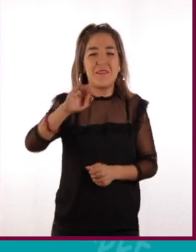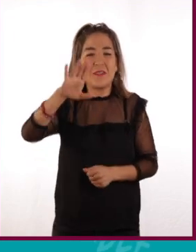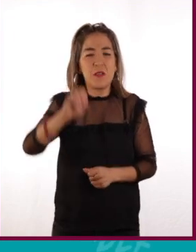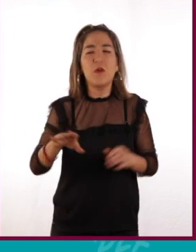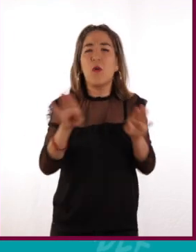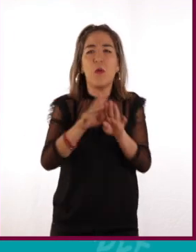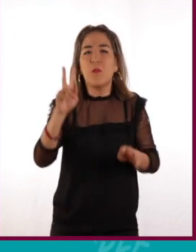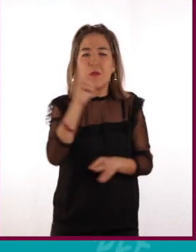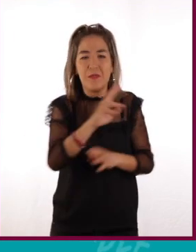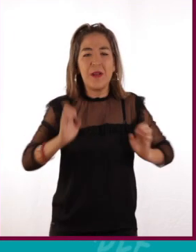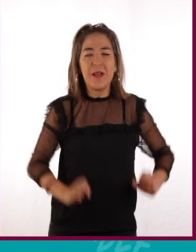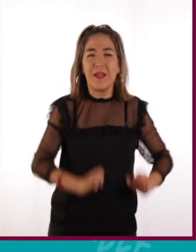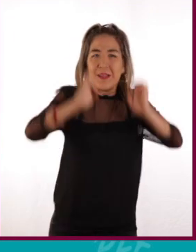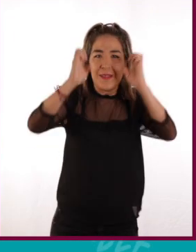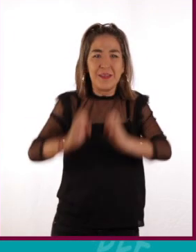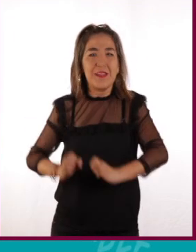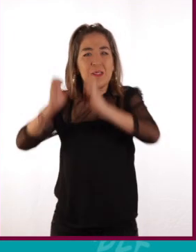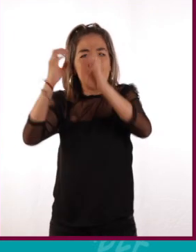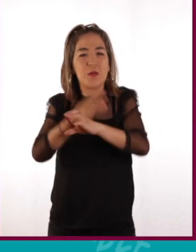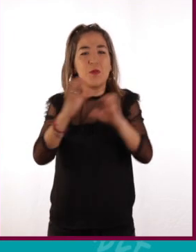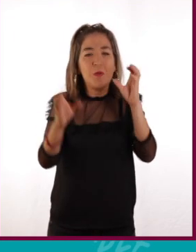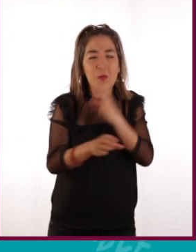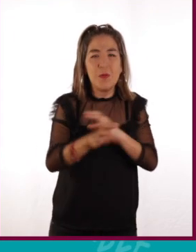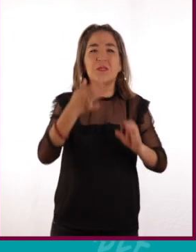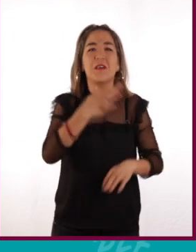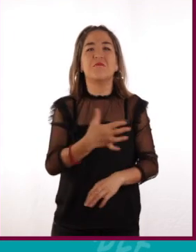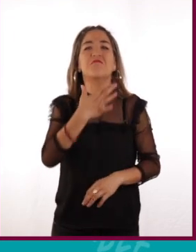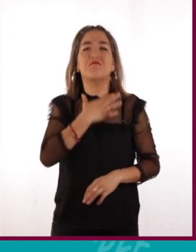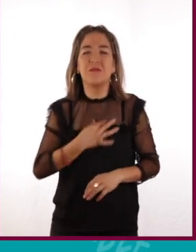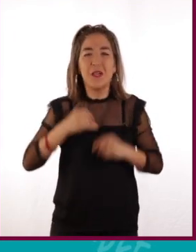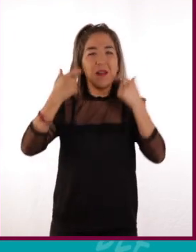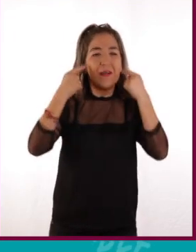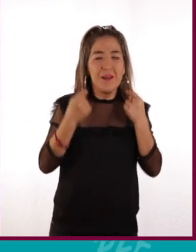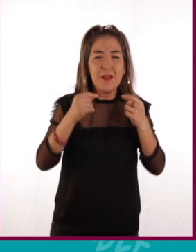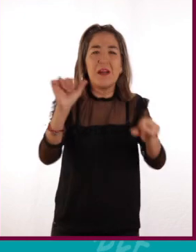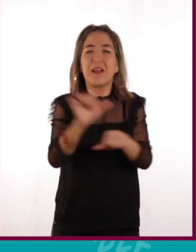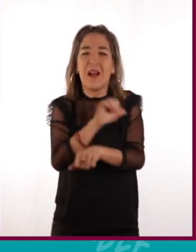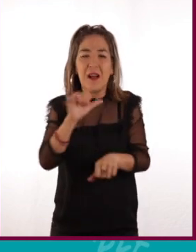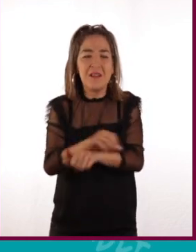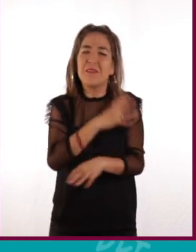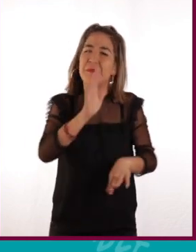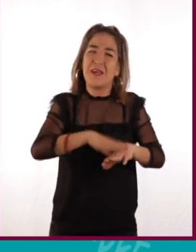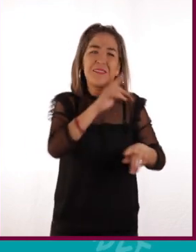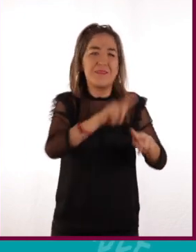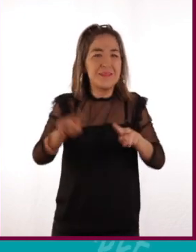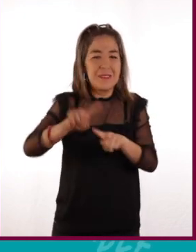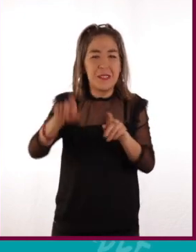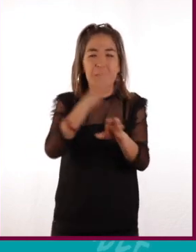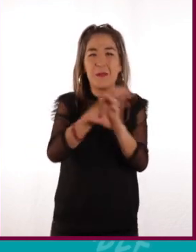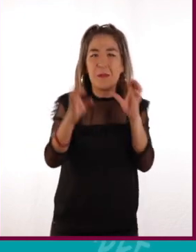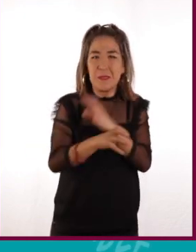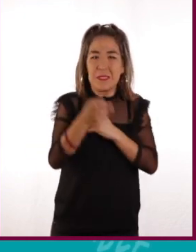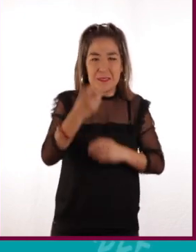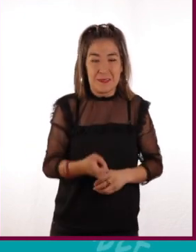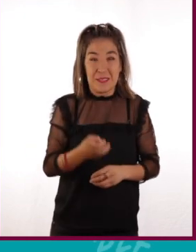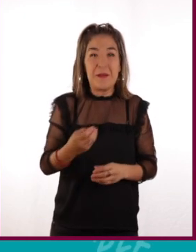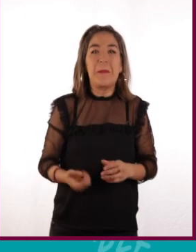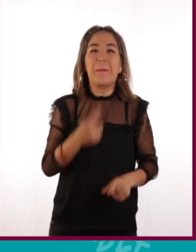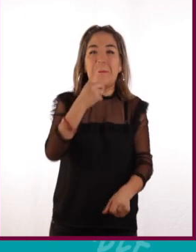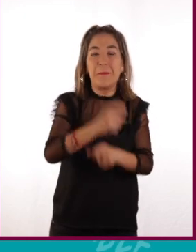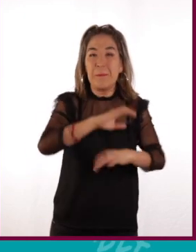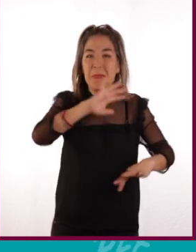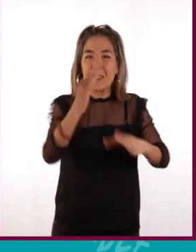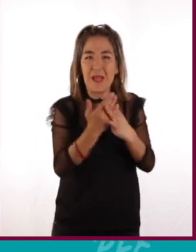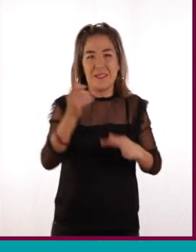general. Se puede ver retratado en edificios, muebles, joyas, autos y demás objetos de la vida cotidiana de